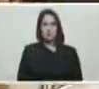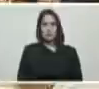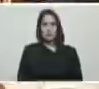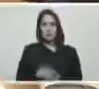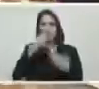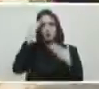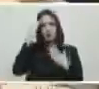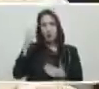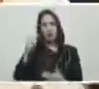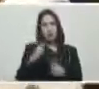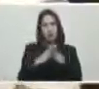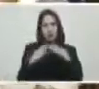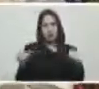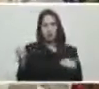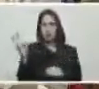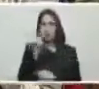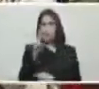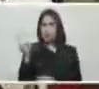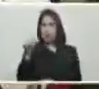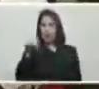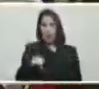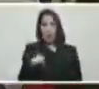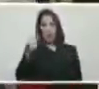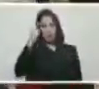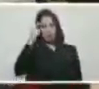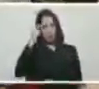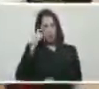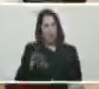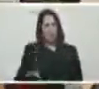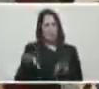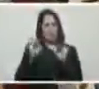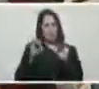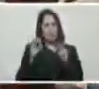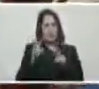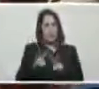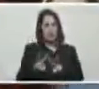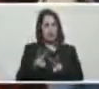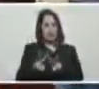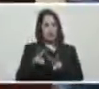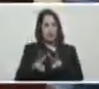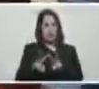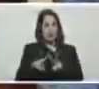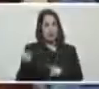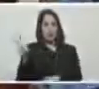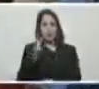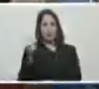saludo a toda Venezuela hoy día especial de la gran misión vivienda